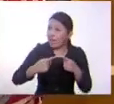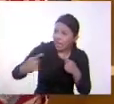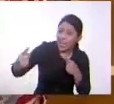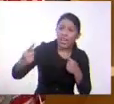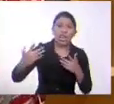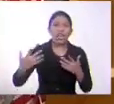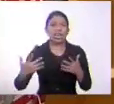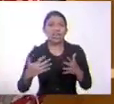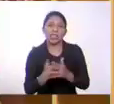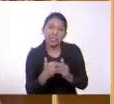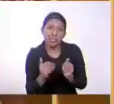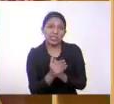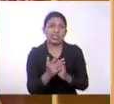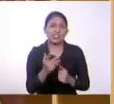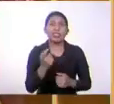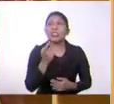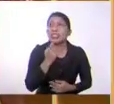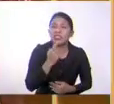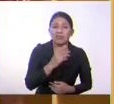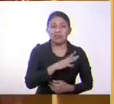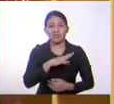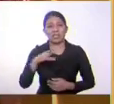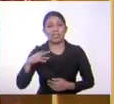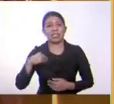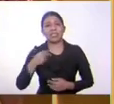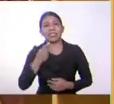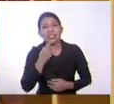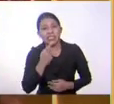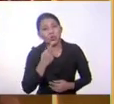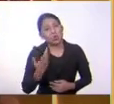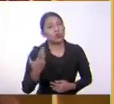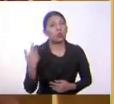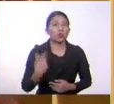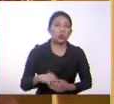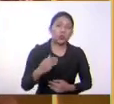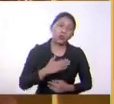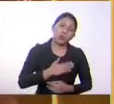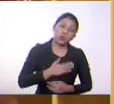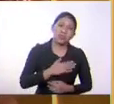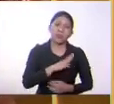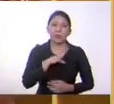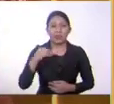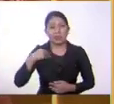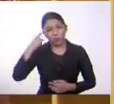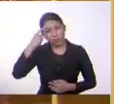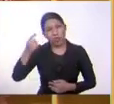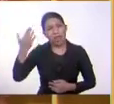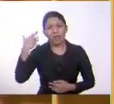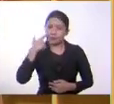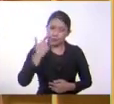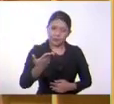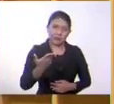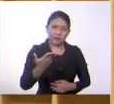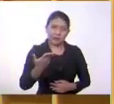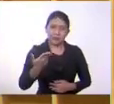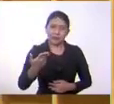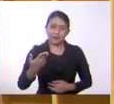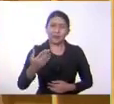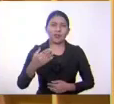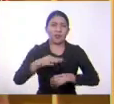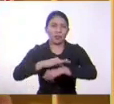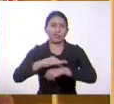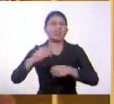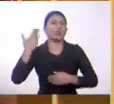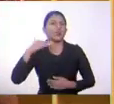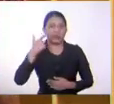por supuesto la nostalgia familiar que todos van a experimentar. ¿Qué te parece si vamos a ver la siguiente experiencia?